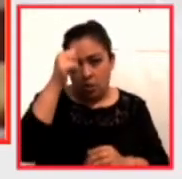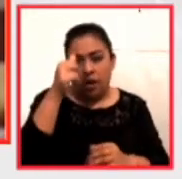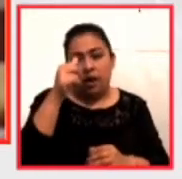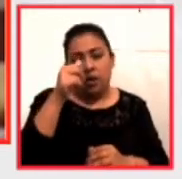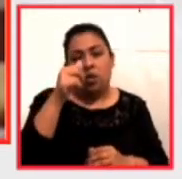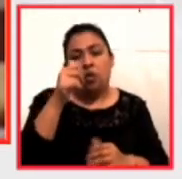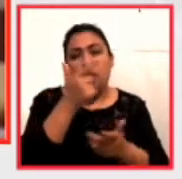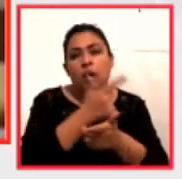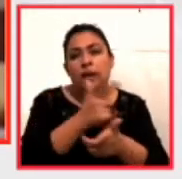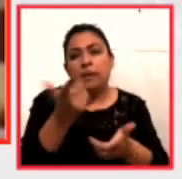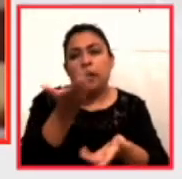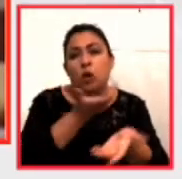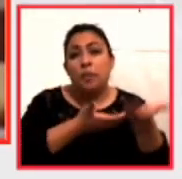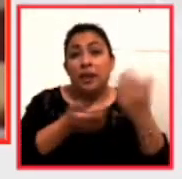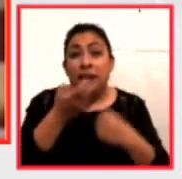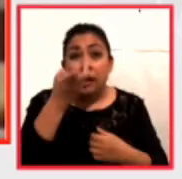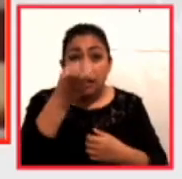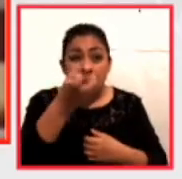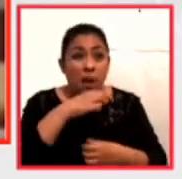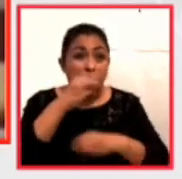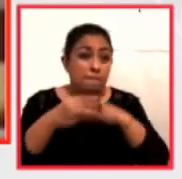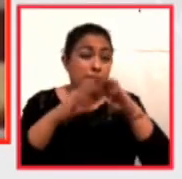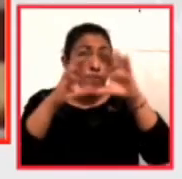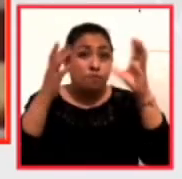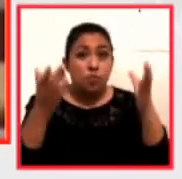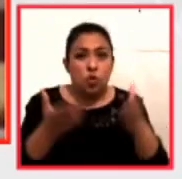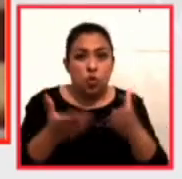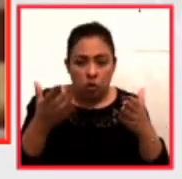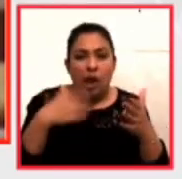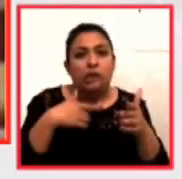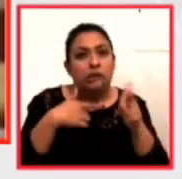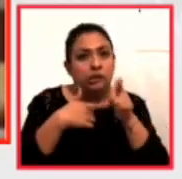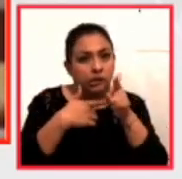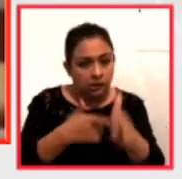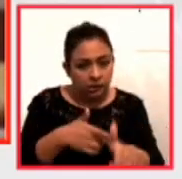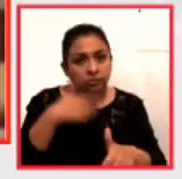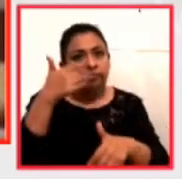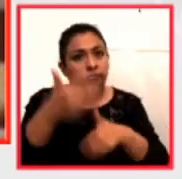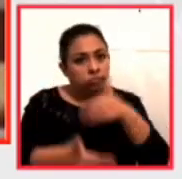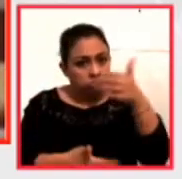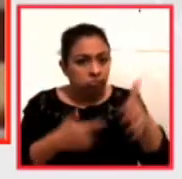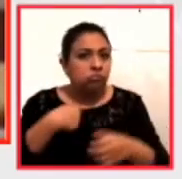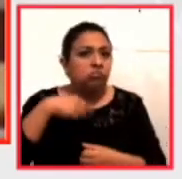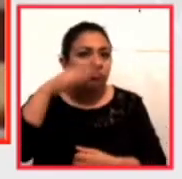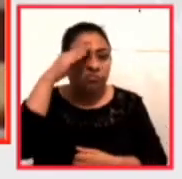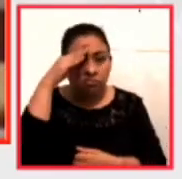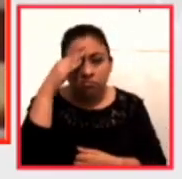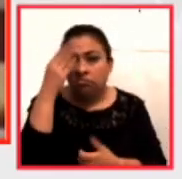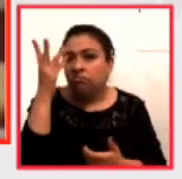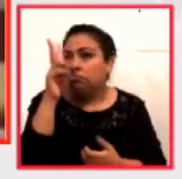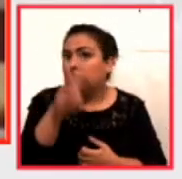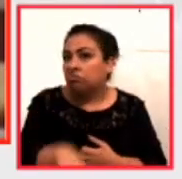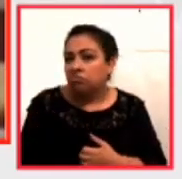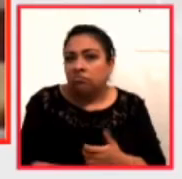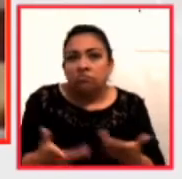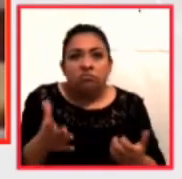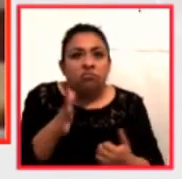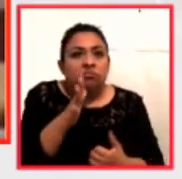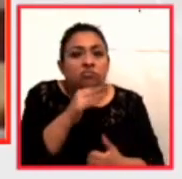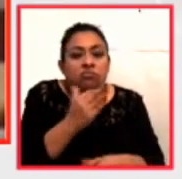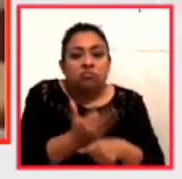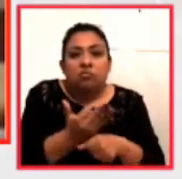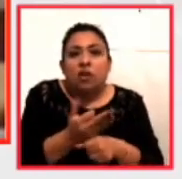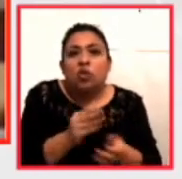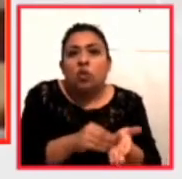que son un signo de esta globalización que sigue andando. Entonces, me parece que no podríamos todavía aseverar un